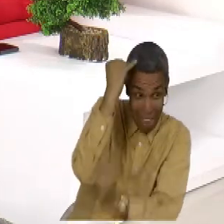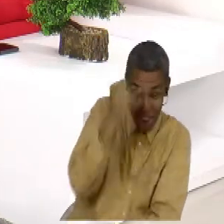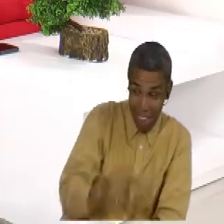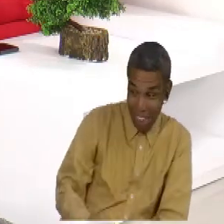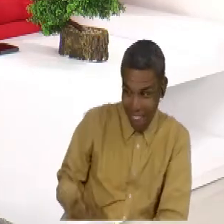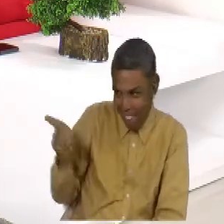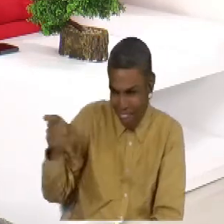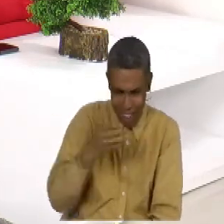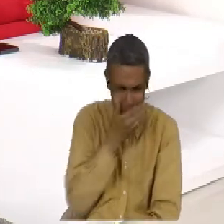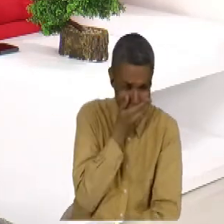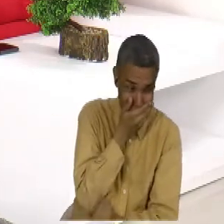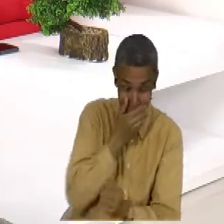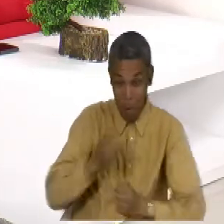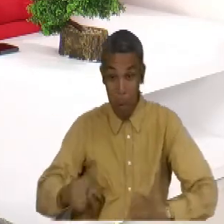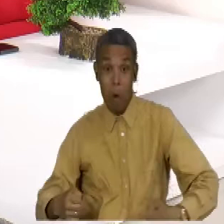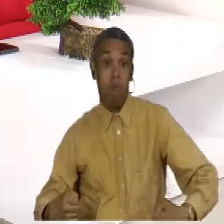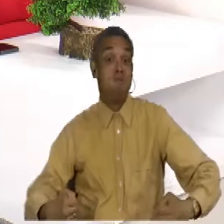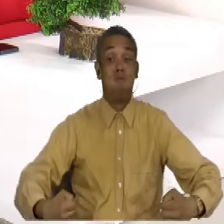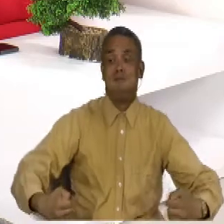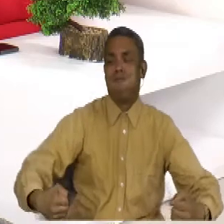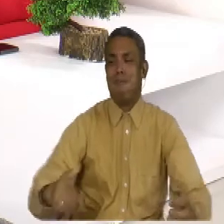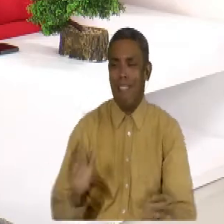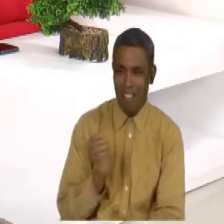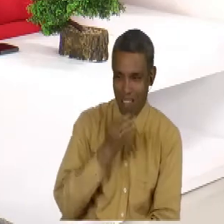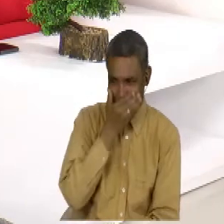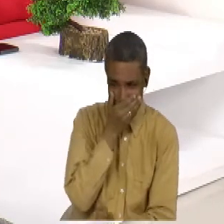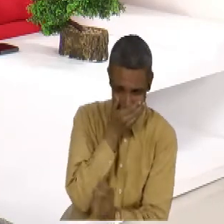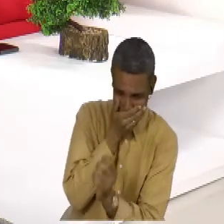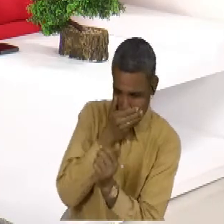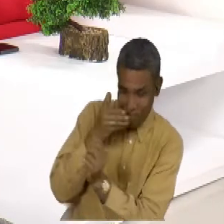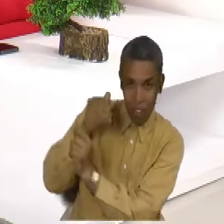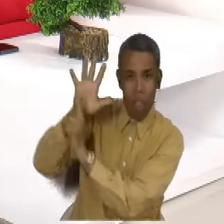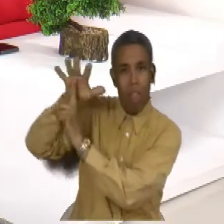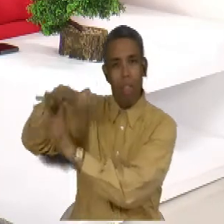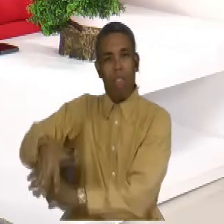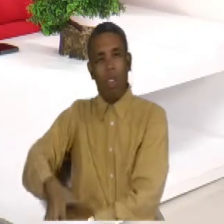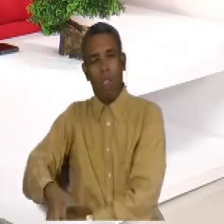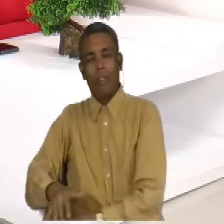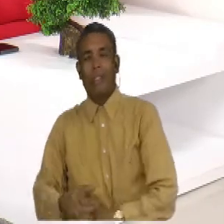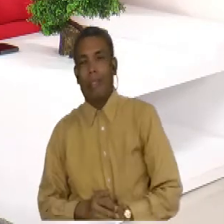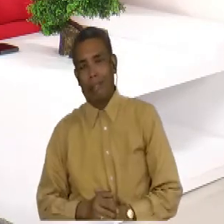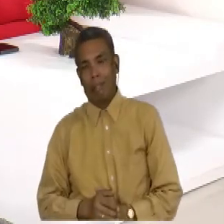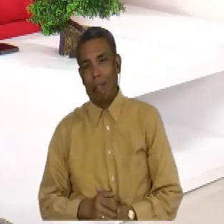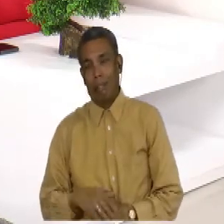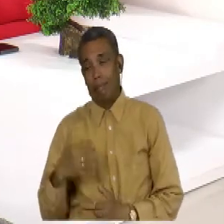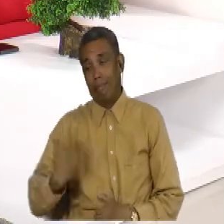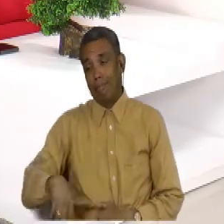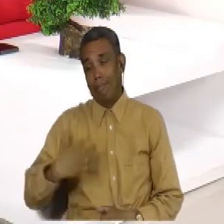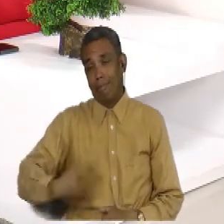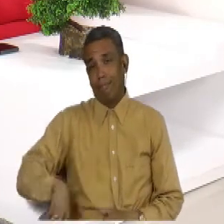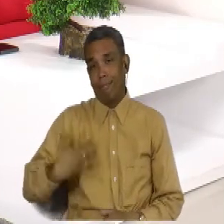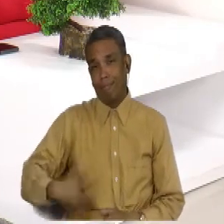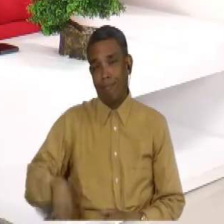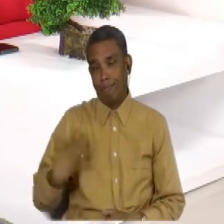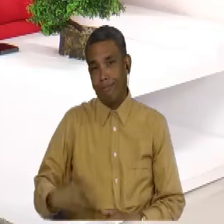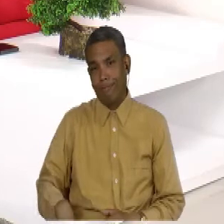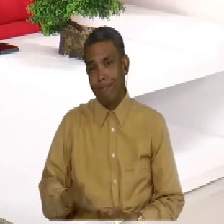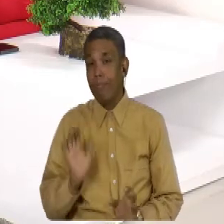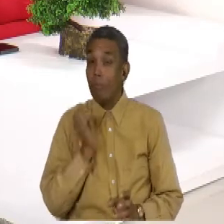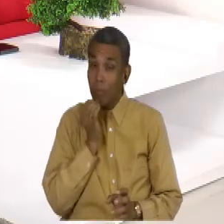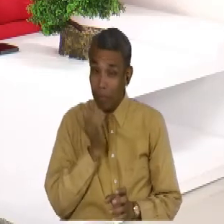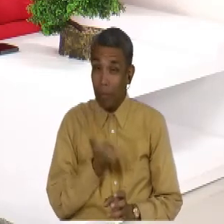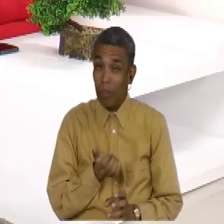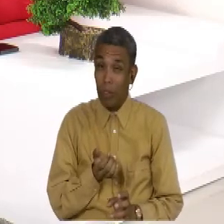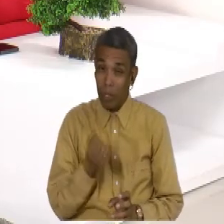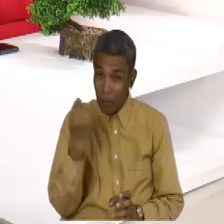esto que tiene el ánimo de hacer bullying nosotros no, desde sí, acá del sí, programa, ¿no? No, sino para dar ejemplos claros, sí, de lo que se hace. De lo, en los que, de lo que le